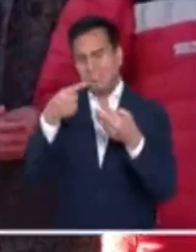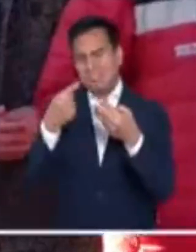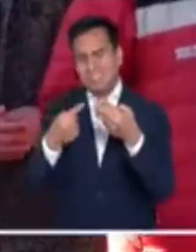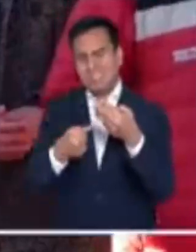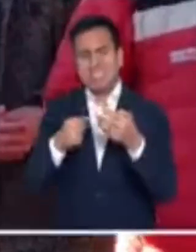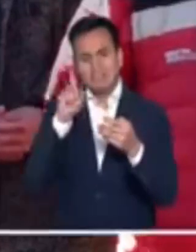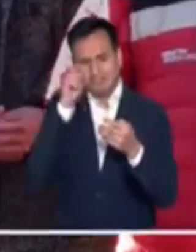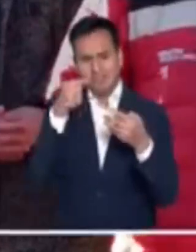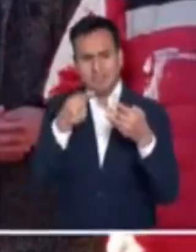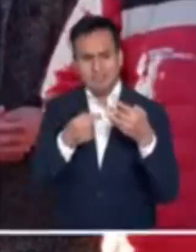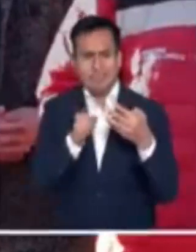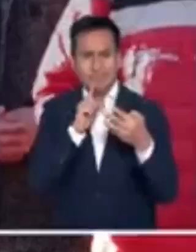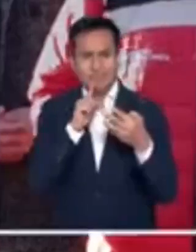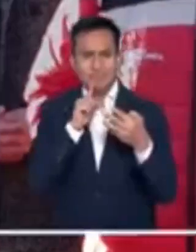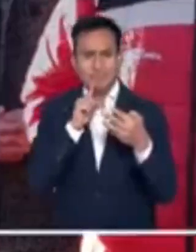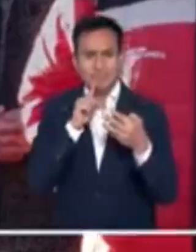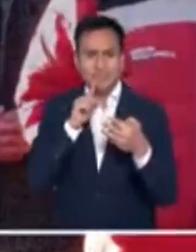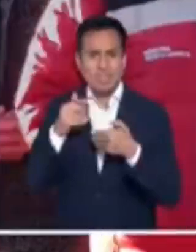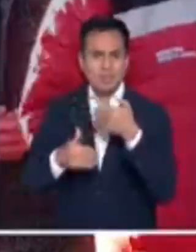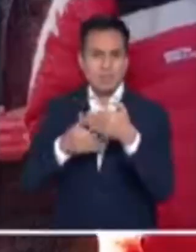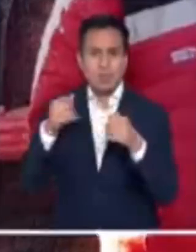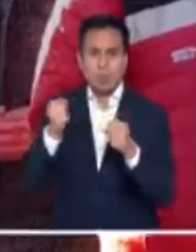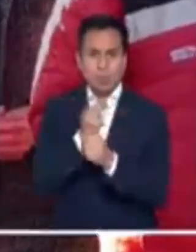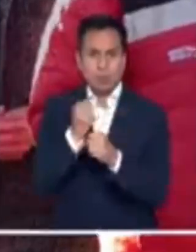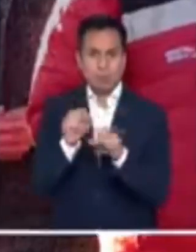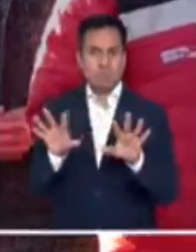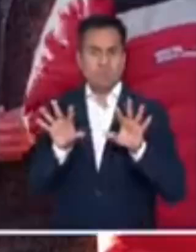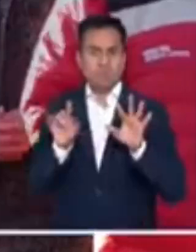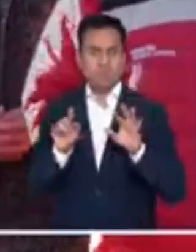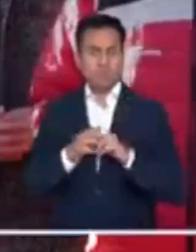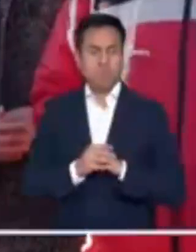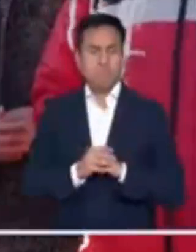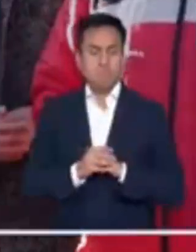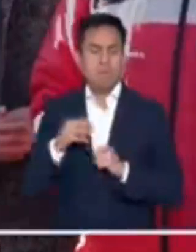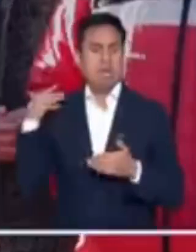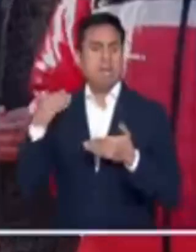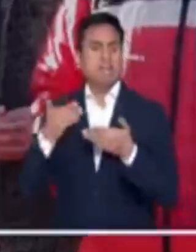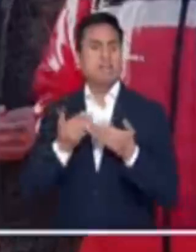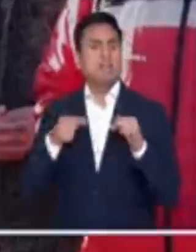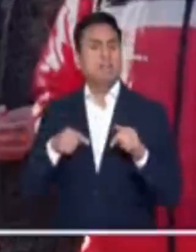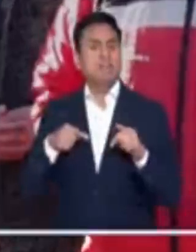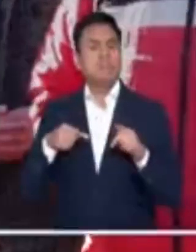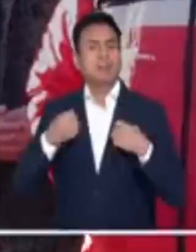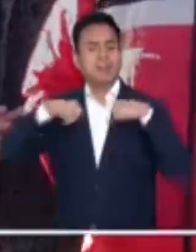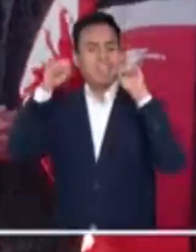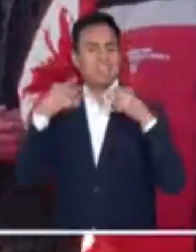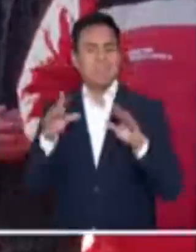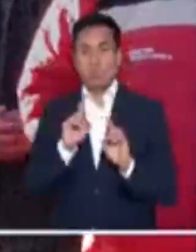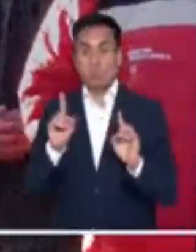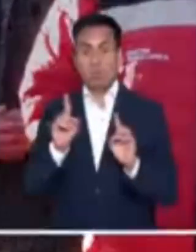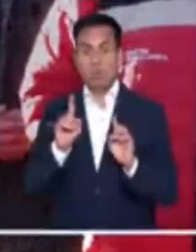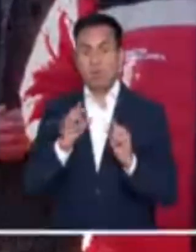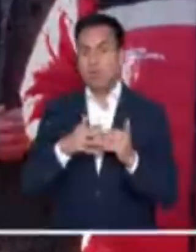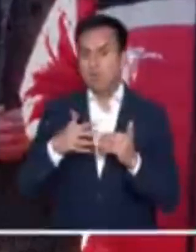de dificultades que aparecen en el camino en una obra de esta magnitud. Hasta el momento, no cantemos victoria porque queda mucho camino